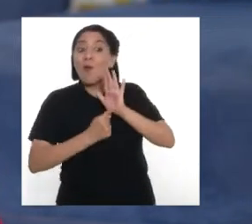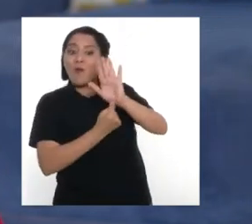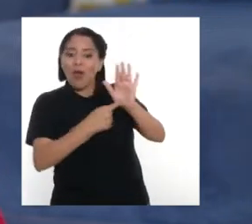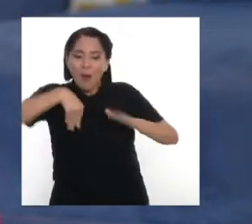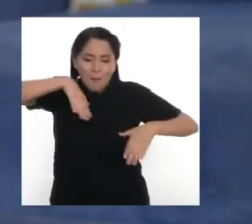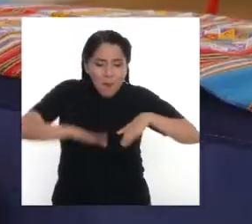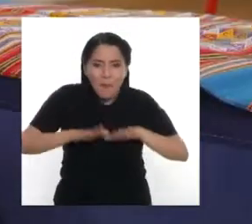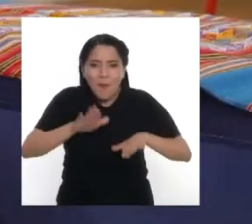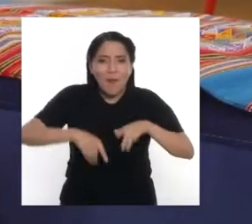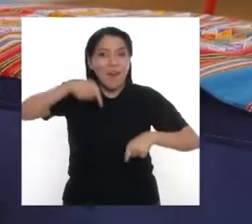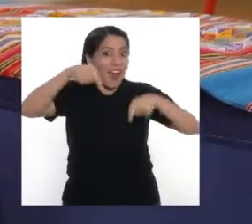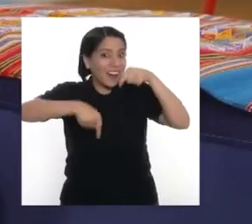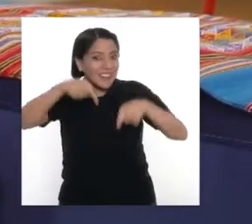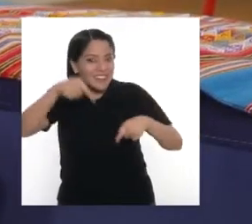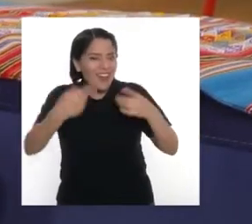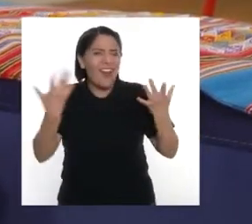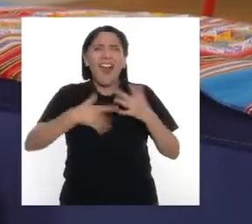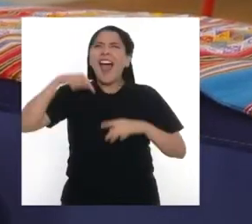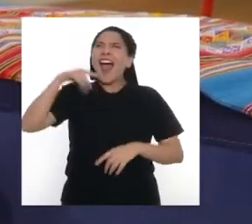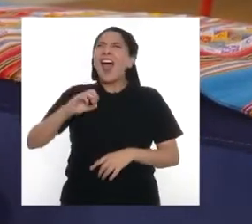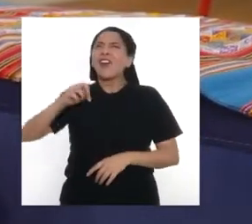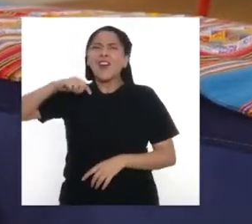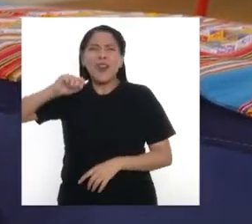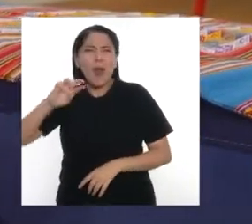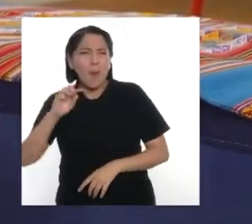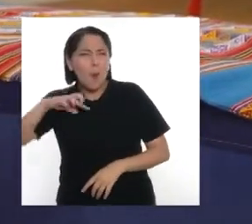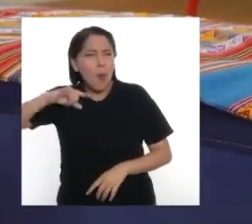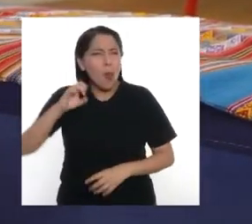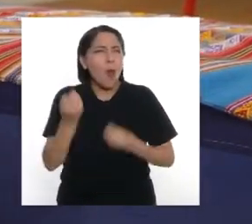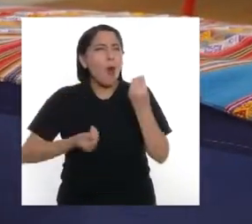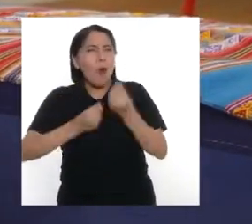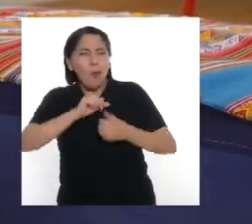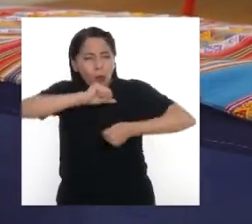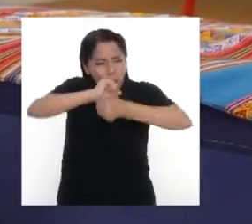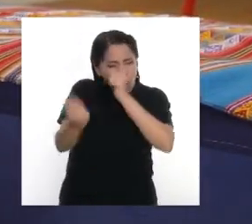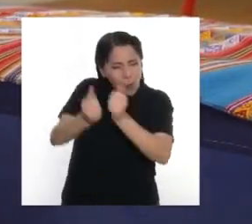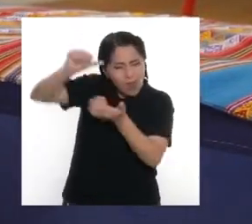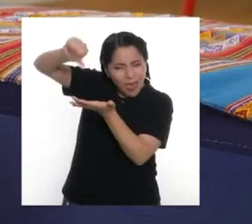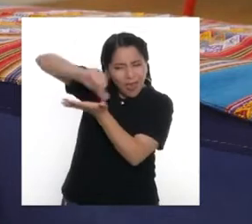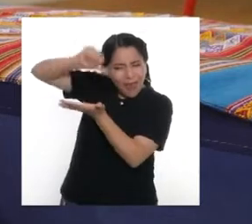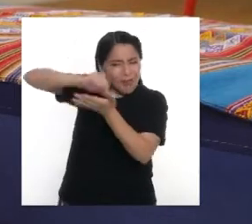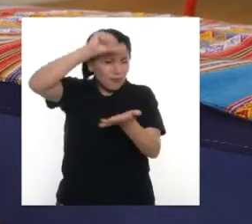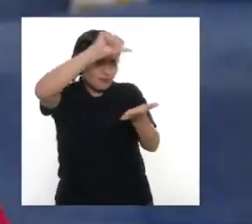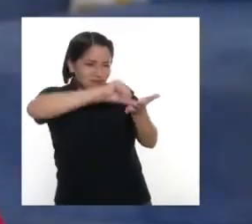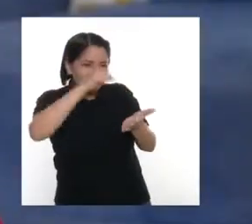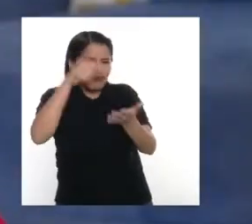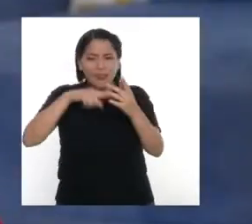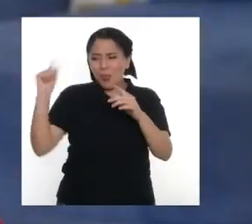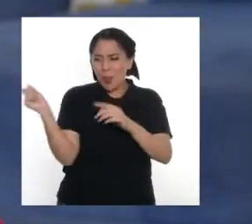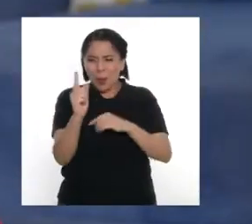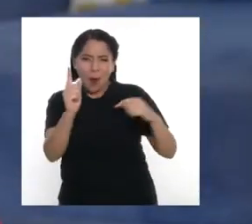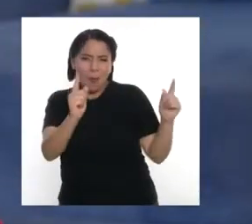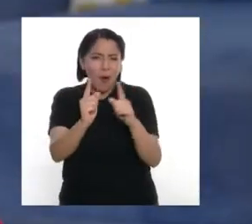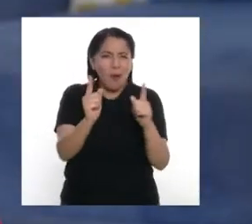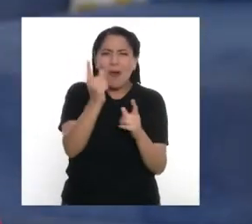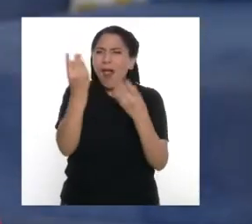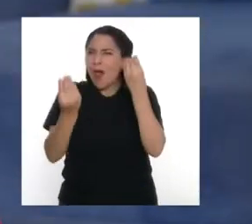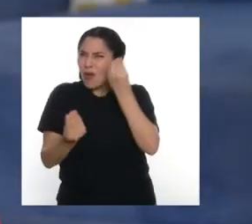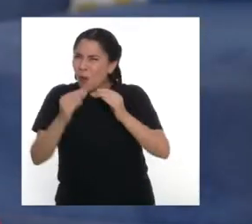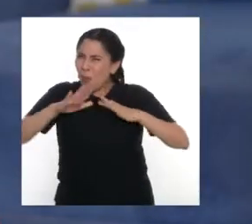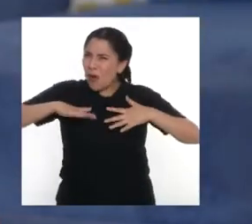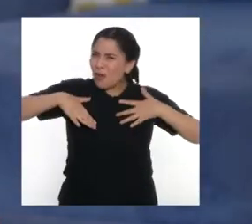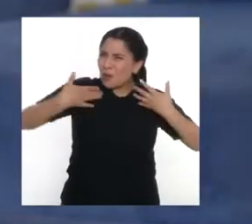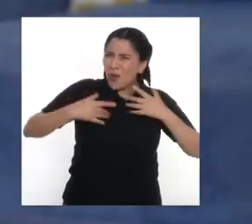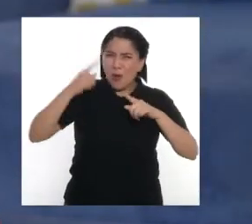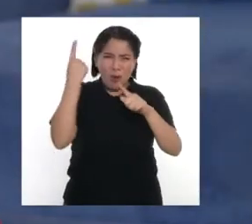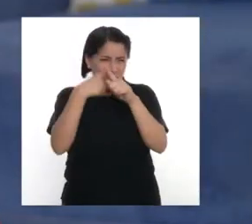de zapateo. Entonces el contrapunto es como una batalla artística entre ambas partes. ¿Será posible hacer contrapuntos